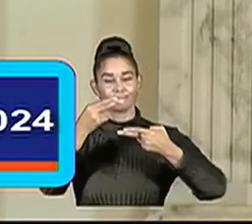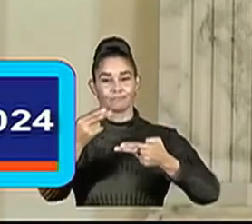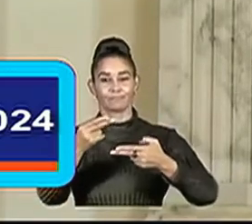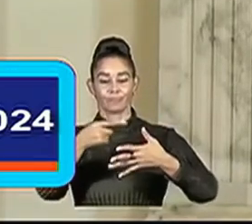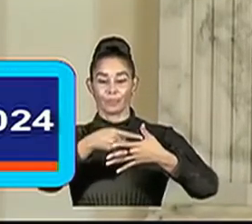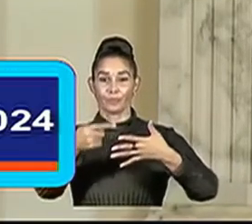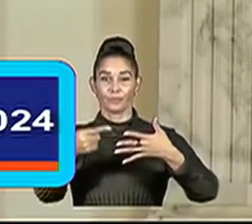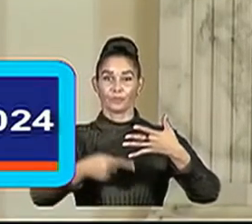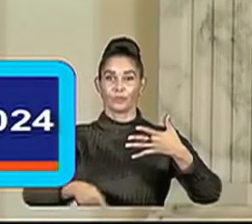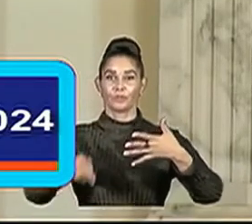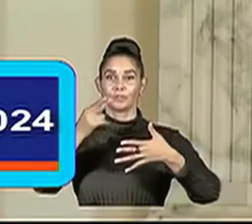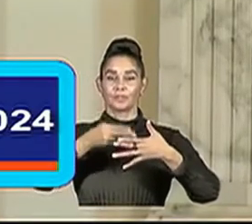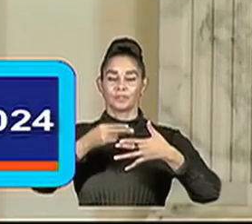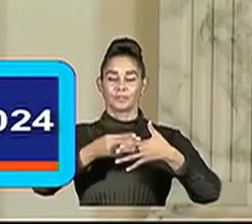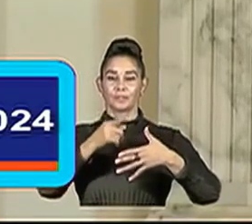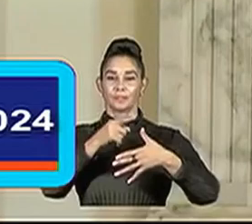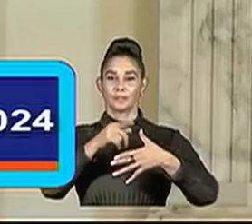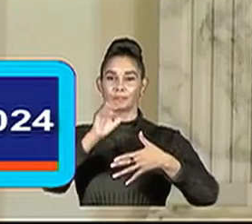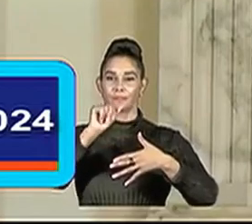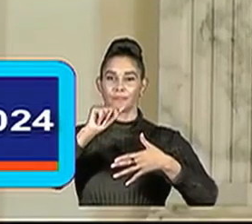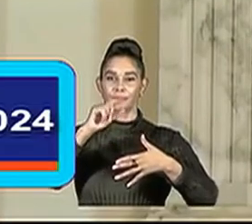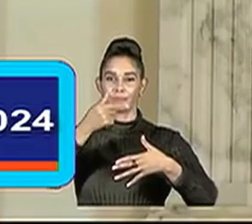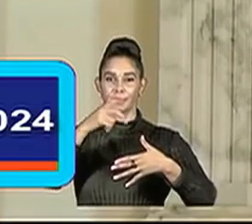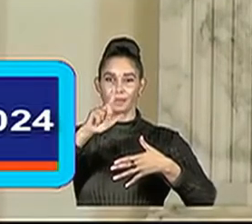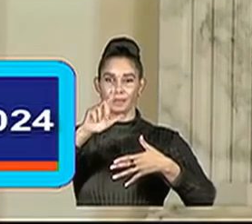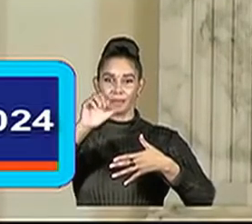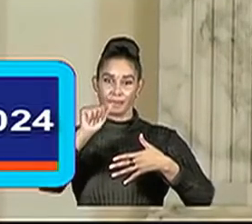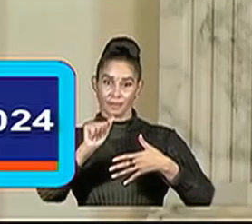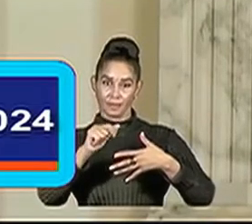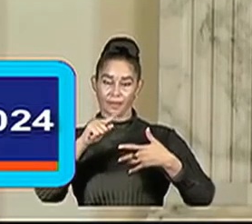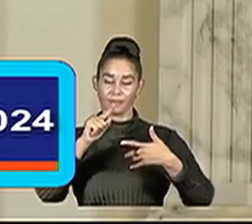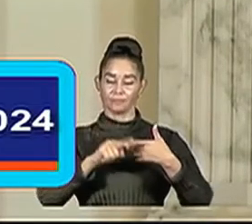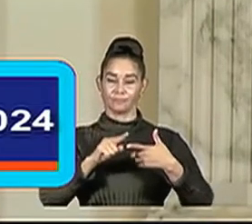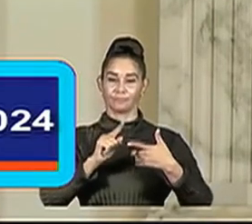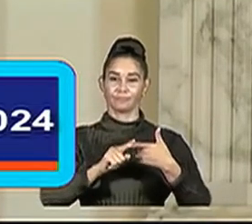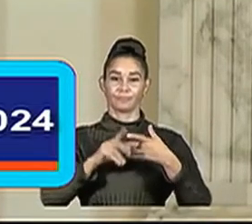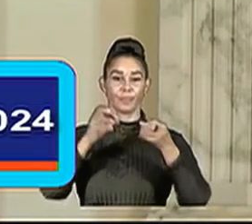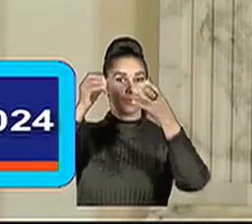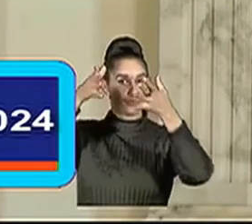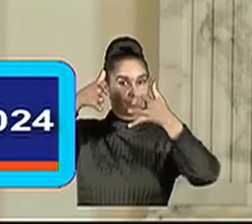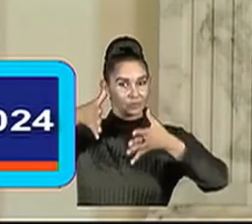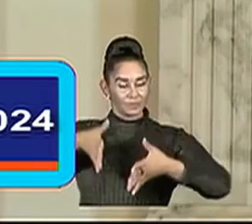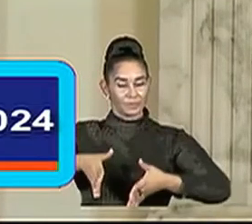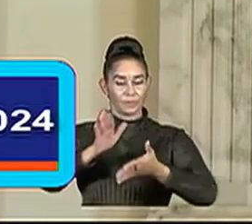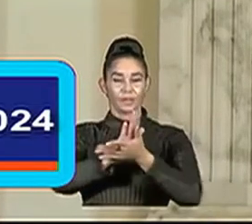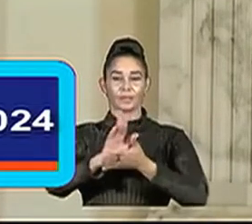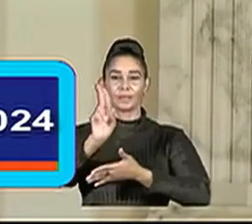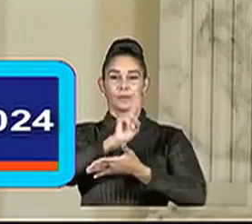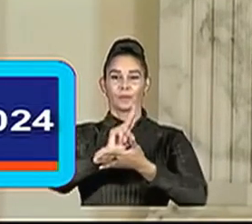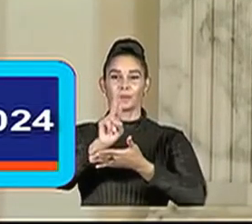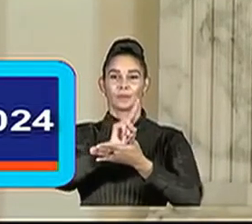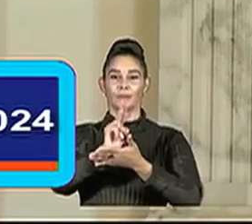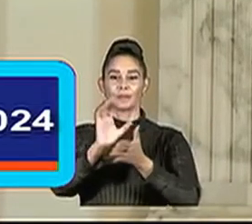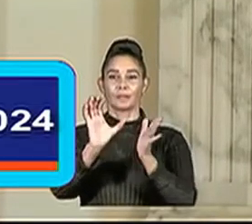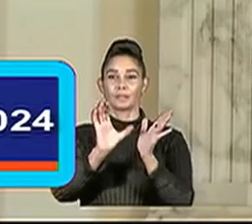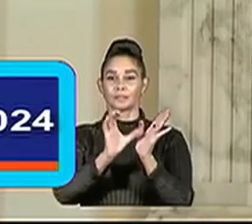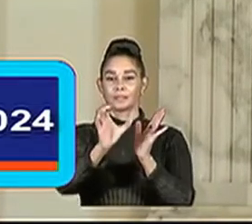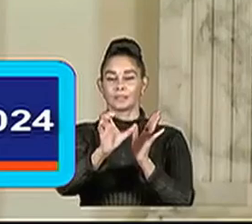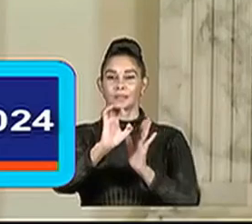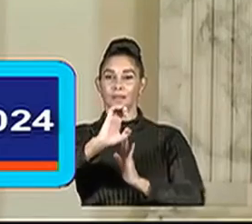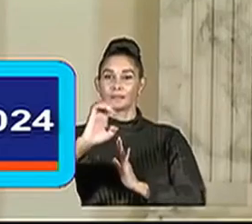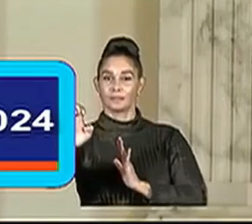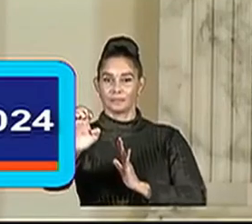los siguientes: Águeda María Peña, profesora de la Universidad Central del